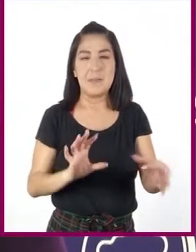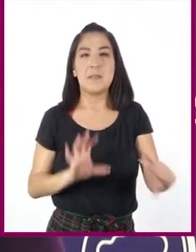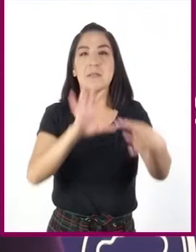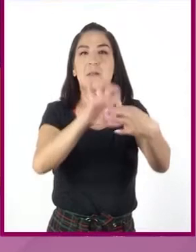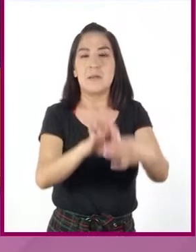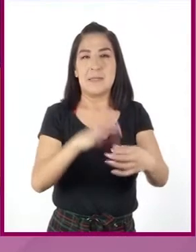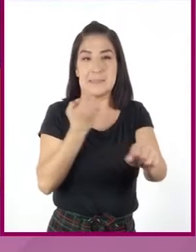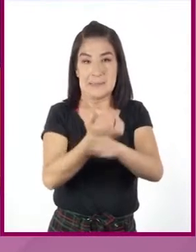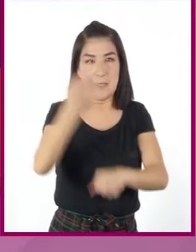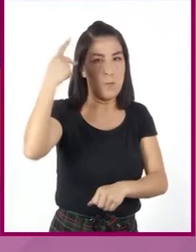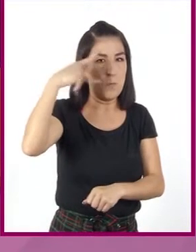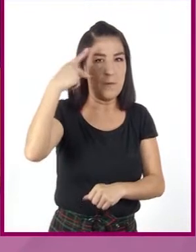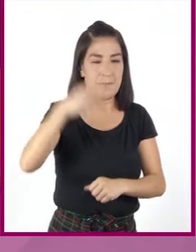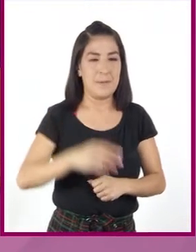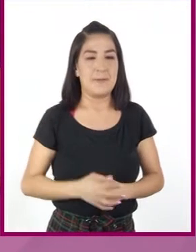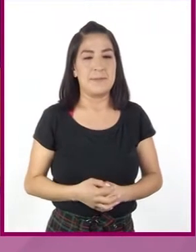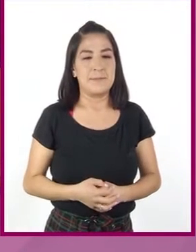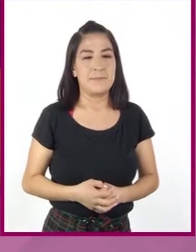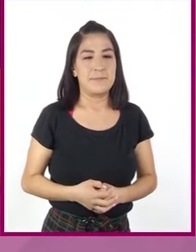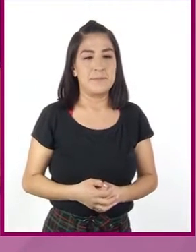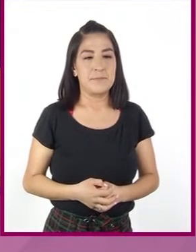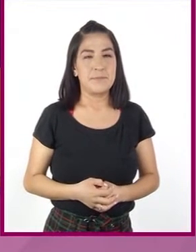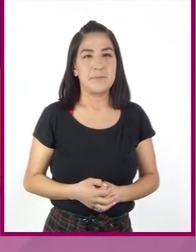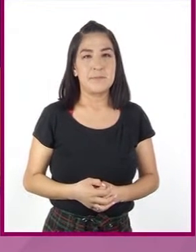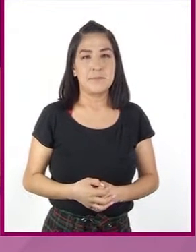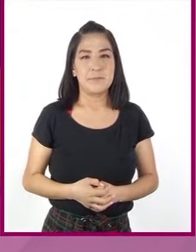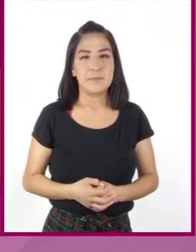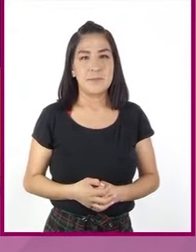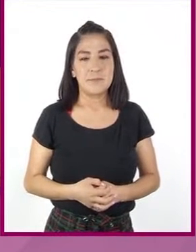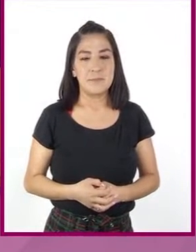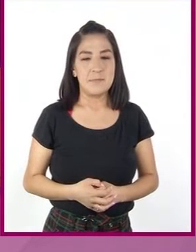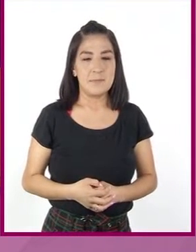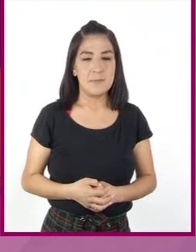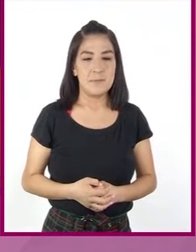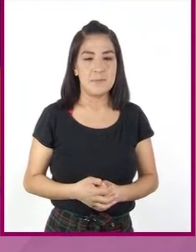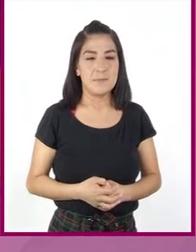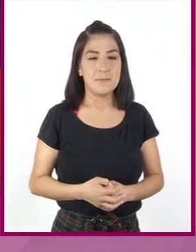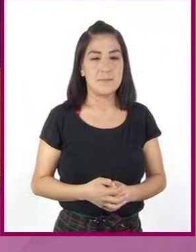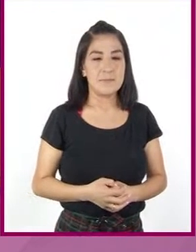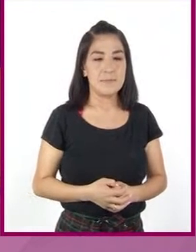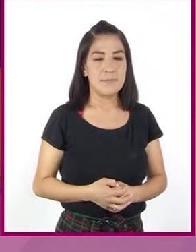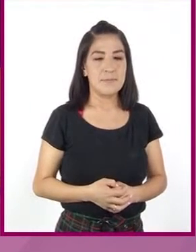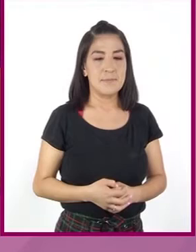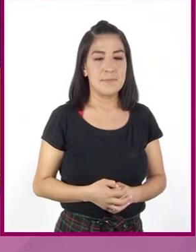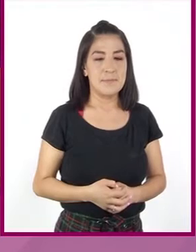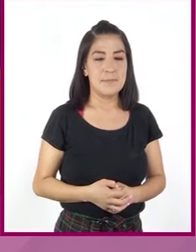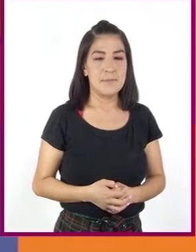estado de Puebla.